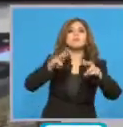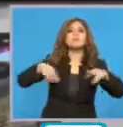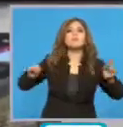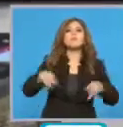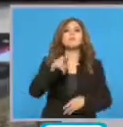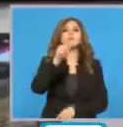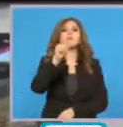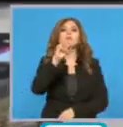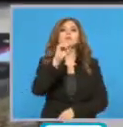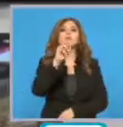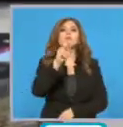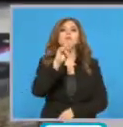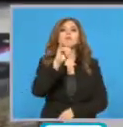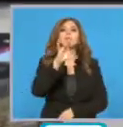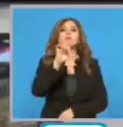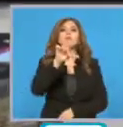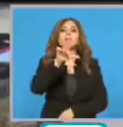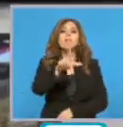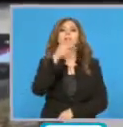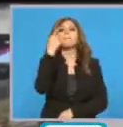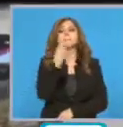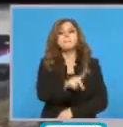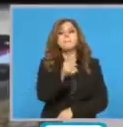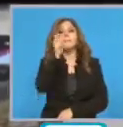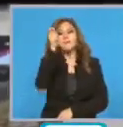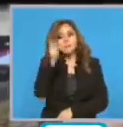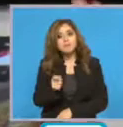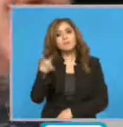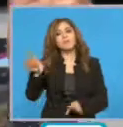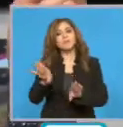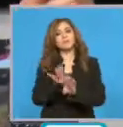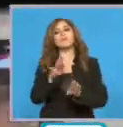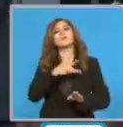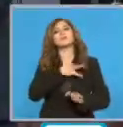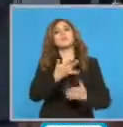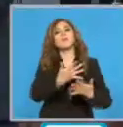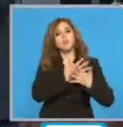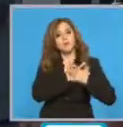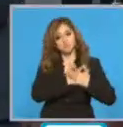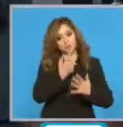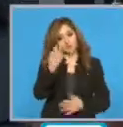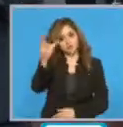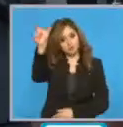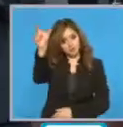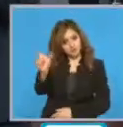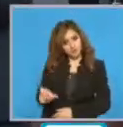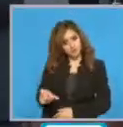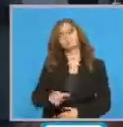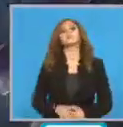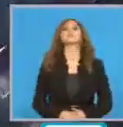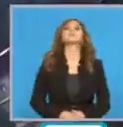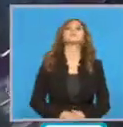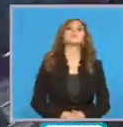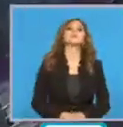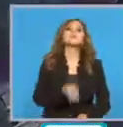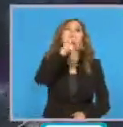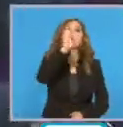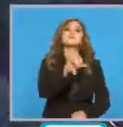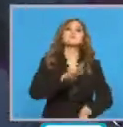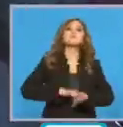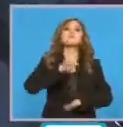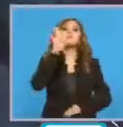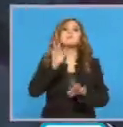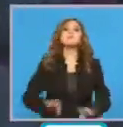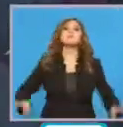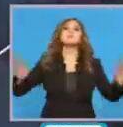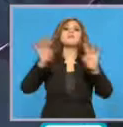sin no dejar de fuera lo que es el romanticismo. Exacto. Que es algo que los distingue. Exacto. Mucho. Exacto. Lo más importante es las letras de amor